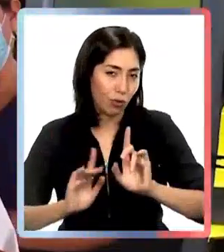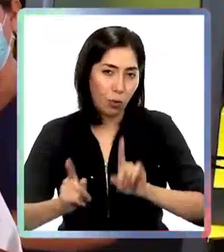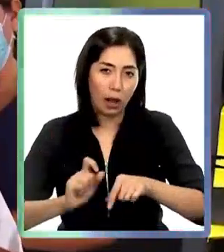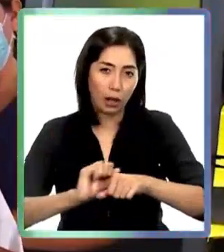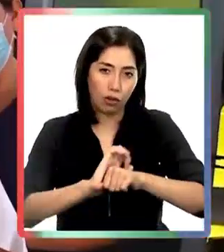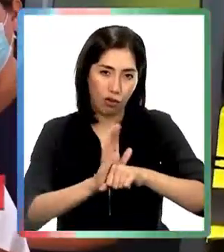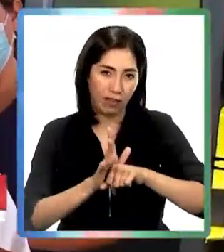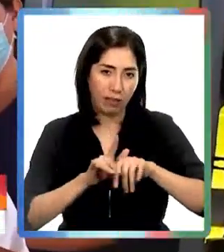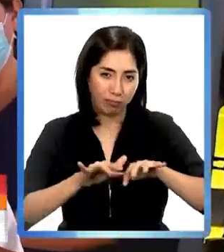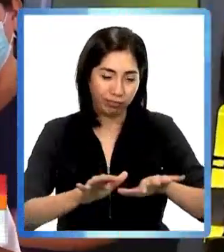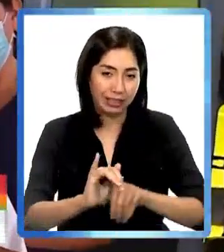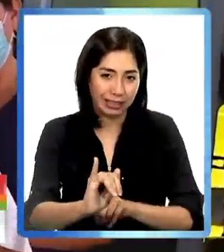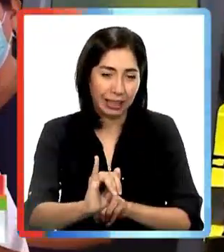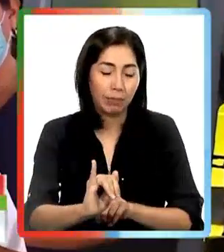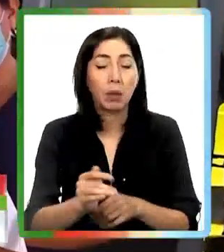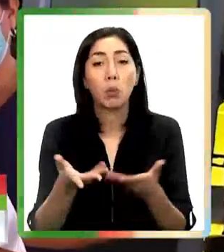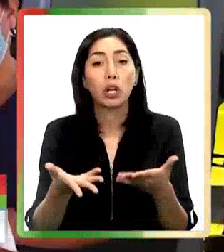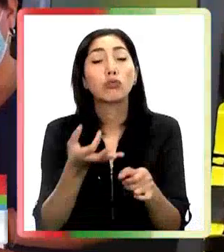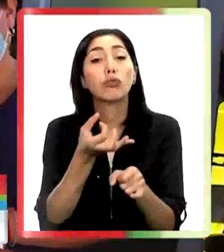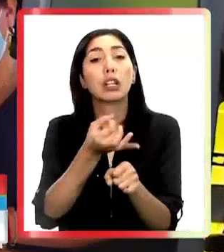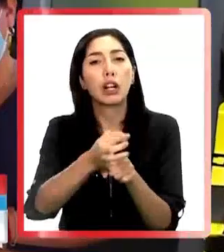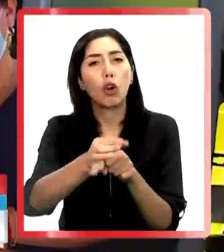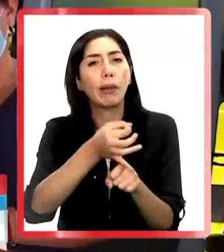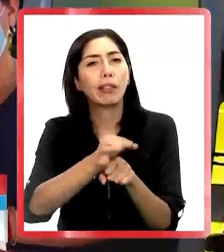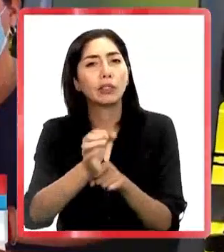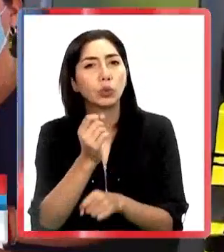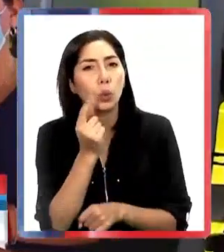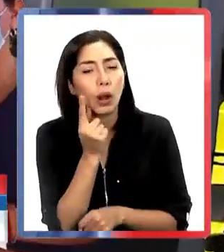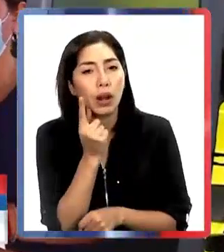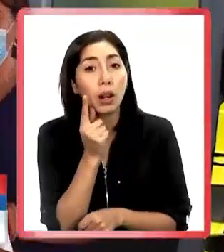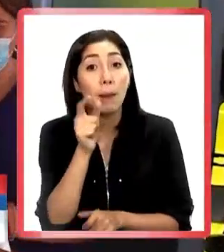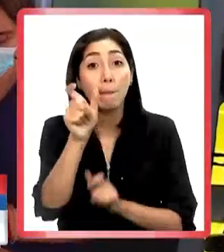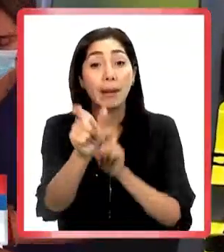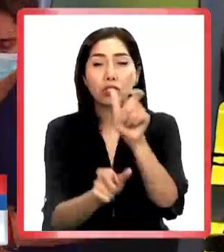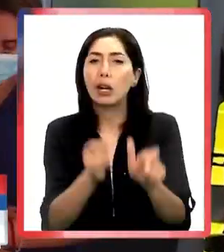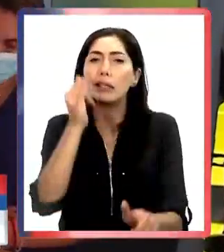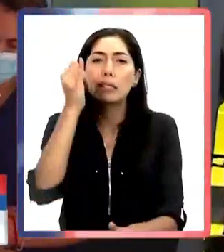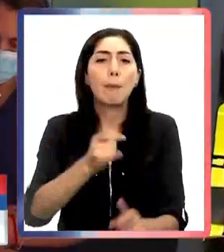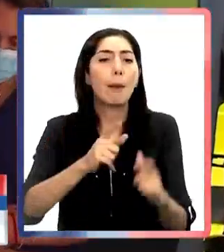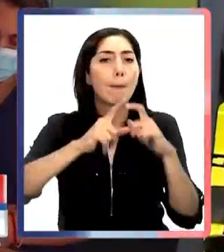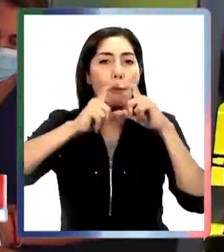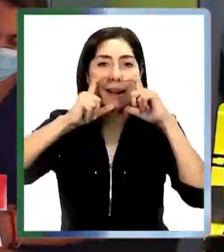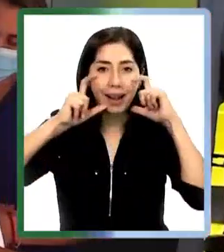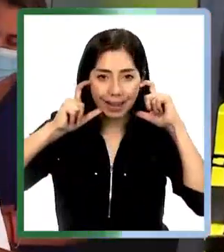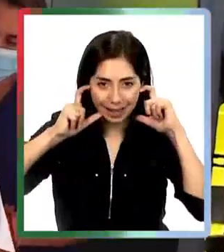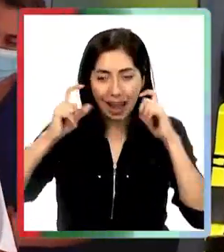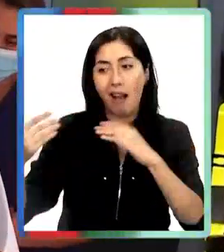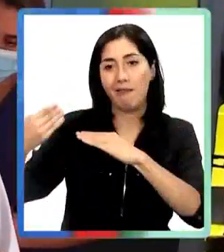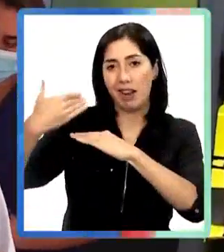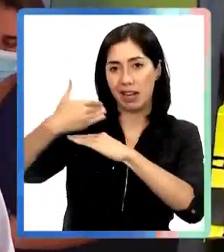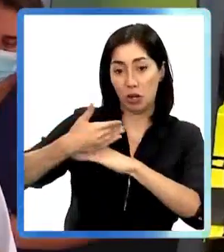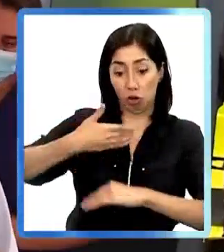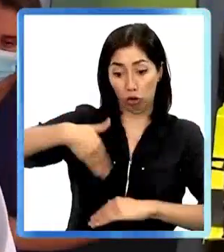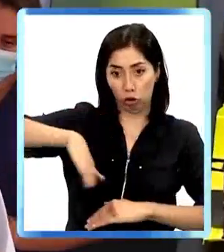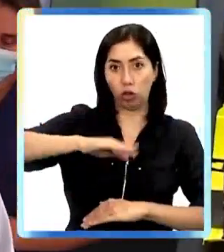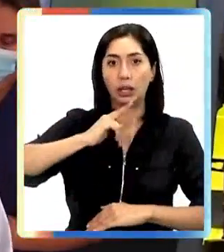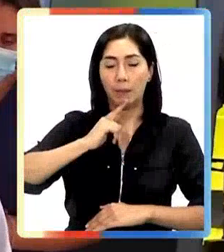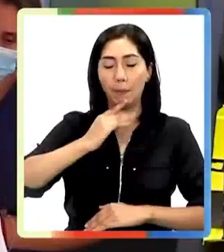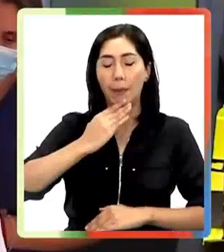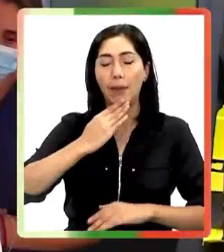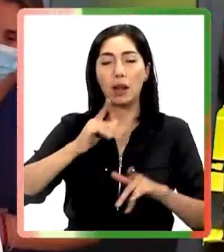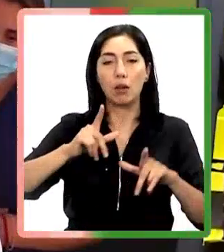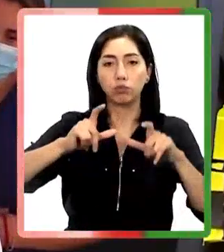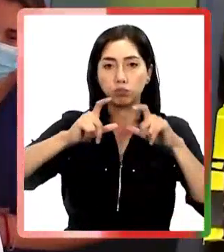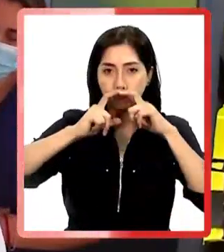y de contagio. Por tanto, la recomendación es, por supuesto, que los pacientes acudan siempre con su mascarilla. Nosotros los vamos a mantener con mascarilla y las